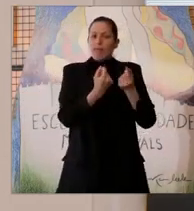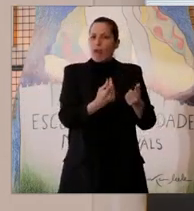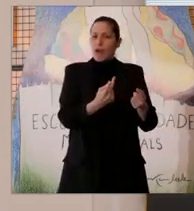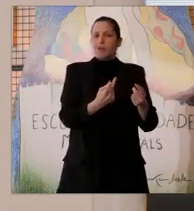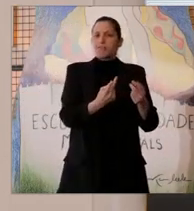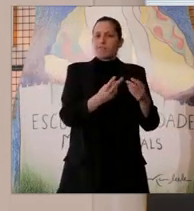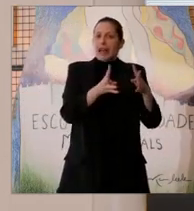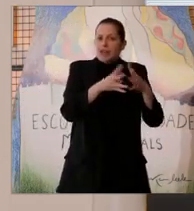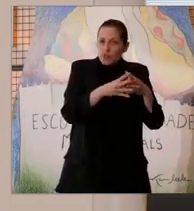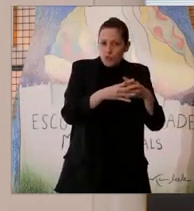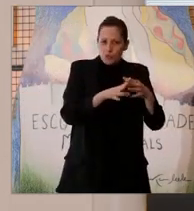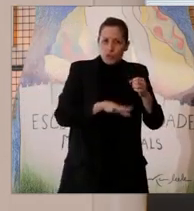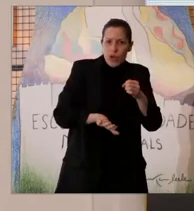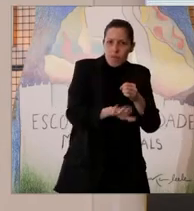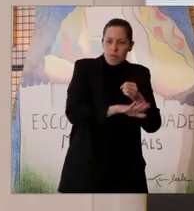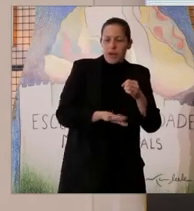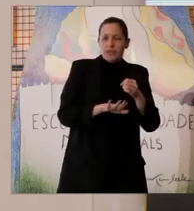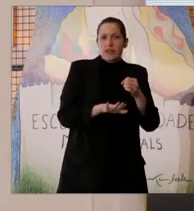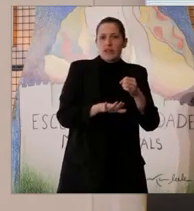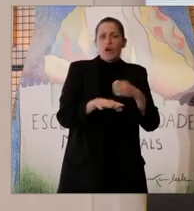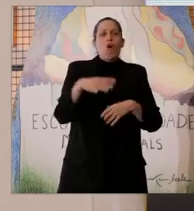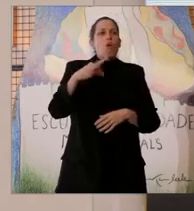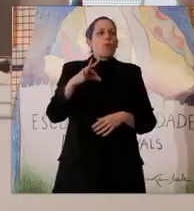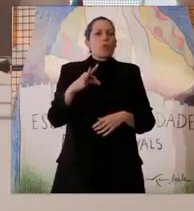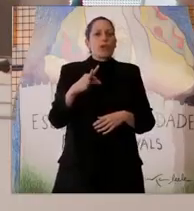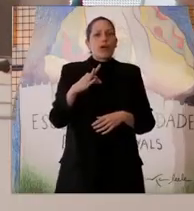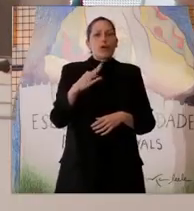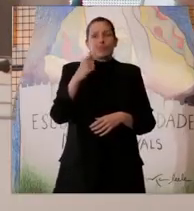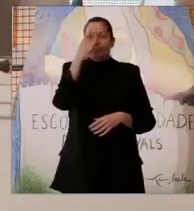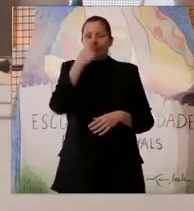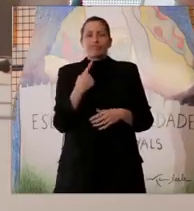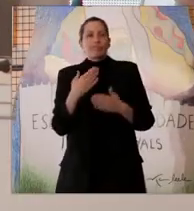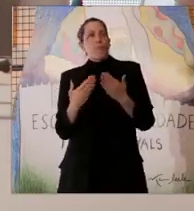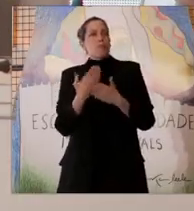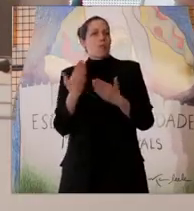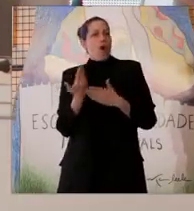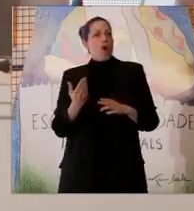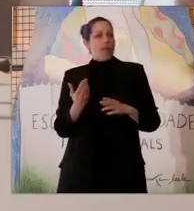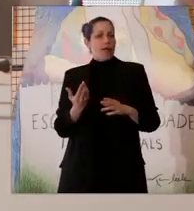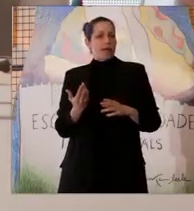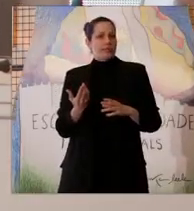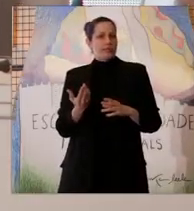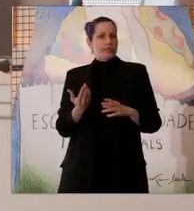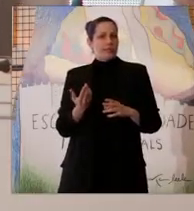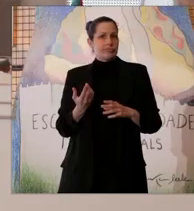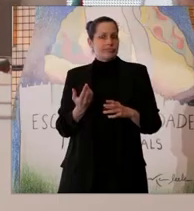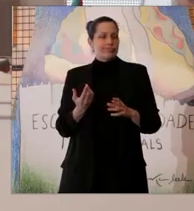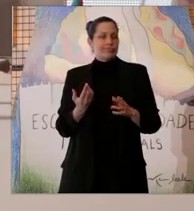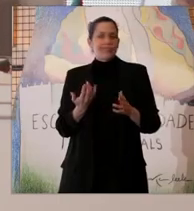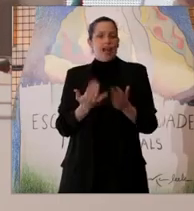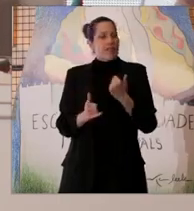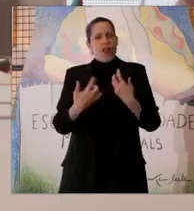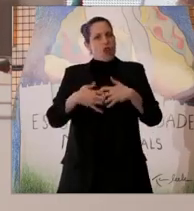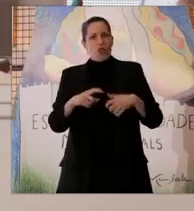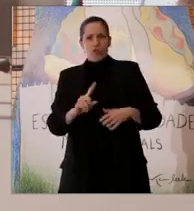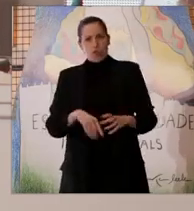es solo una pegatina o efectivamente un logo en una camiseta no puedes ir más allá y no funciona y el problema además es